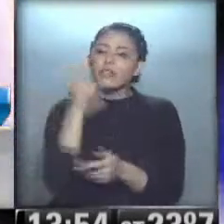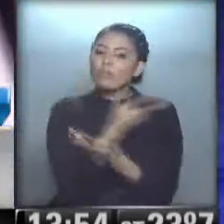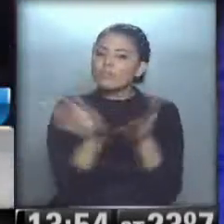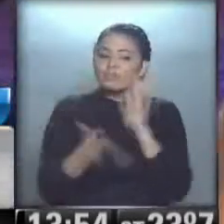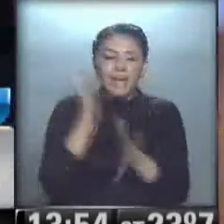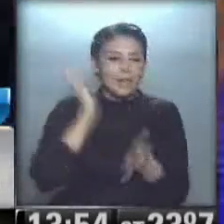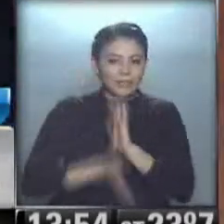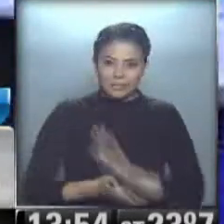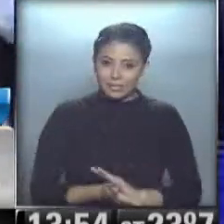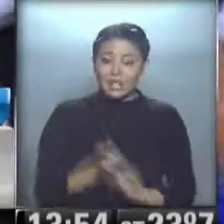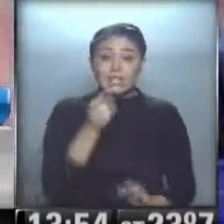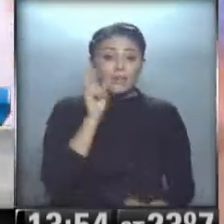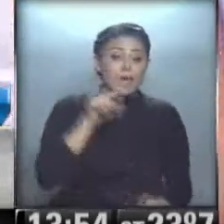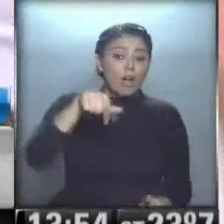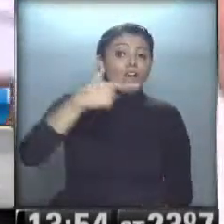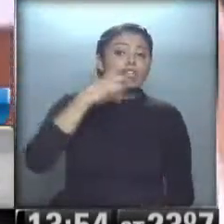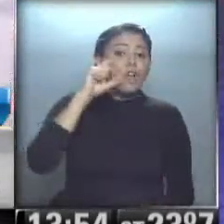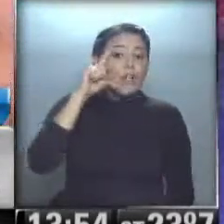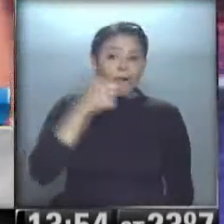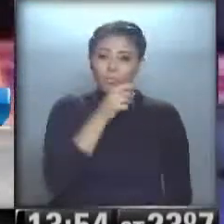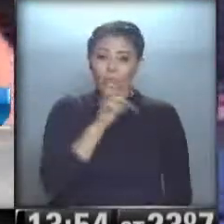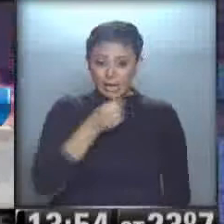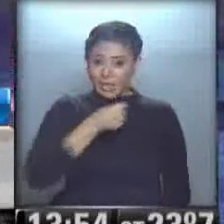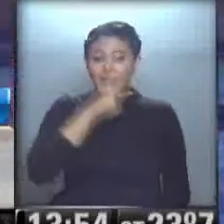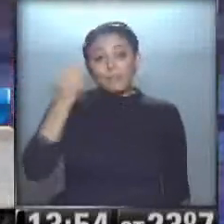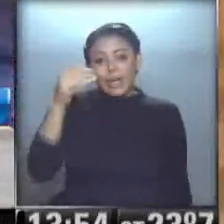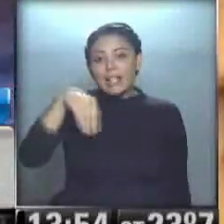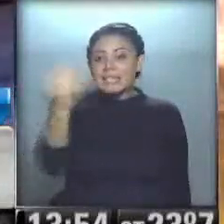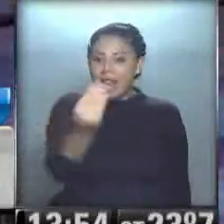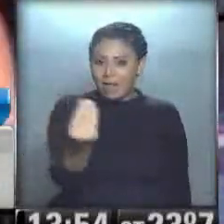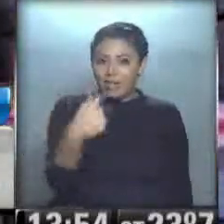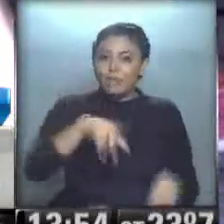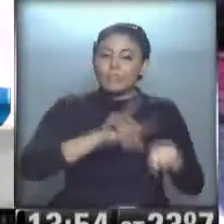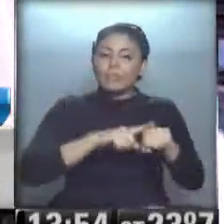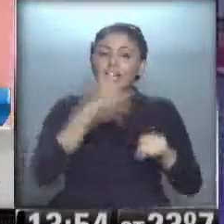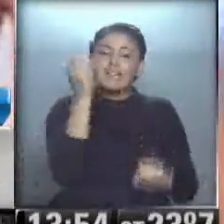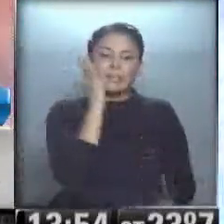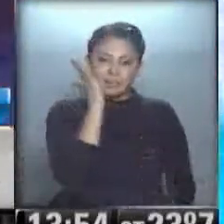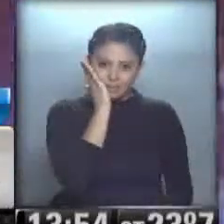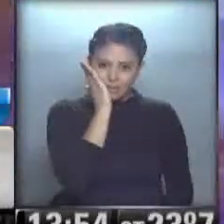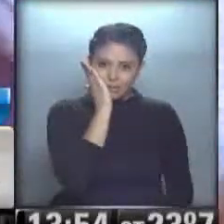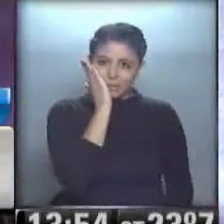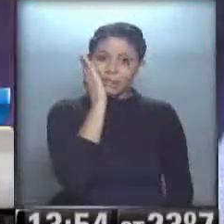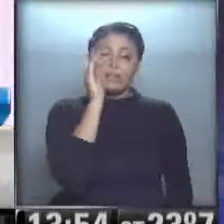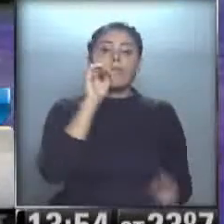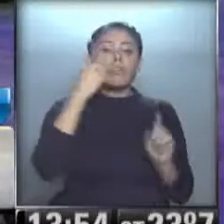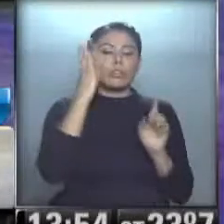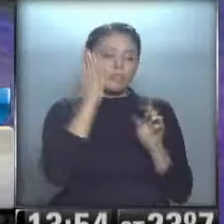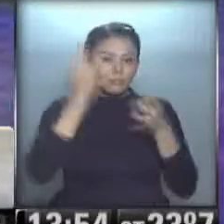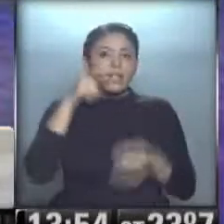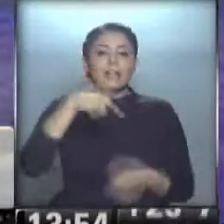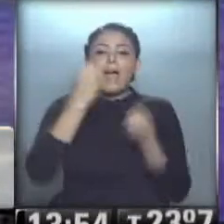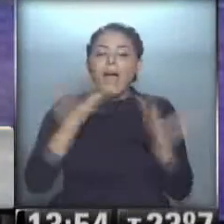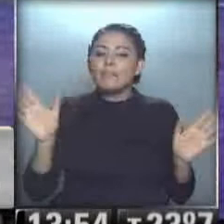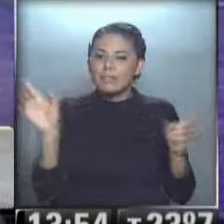entrada libre y gratuita. Y si la ves a la Sole en pantalla es porque este sábado, a partir de las 16 horas, va a ser ella la que abra el